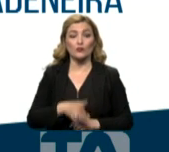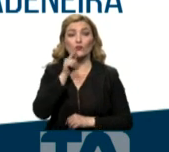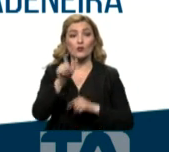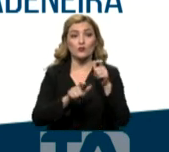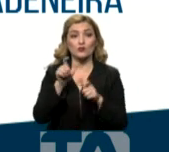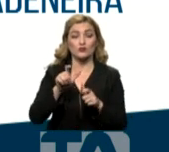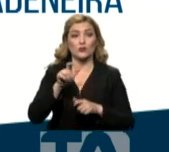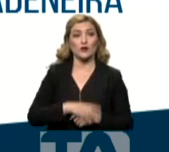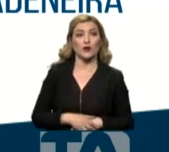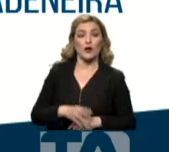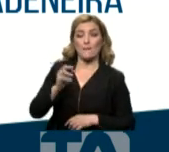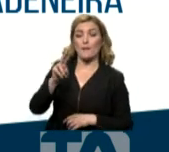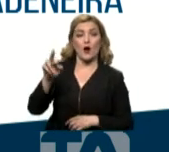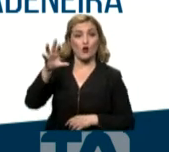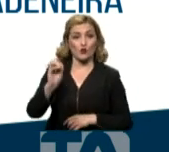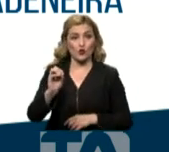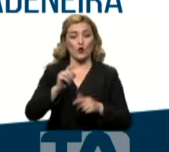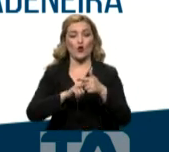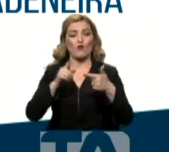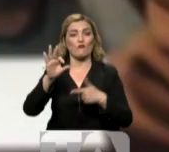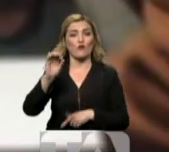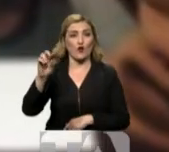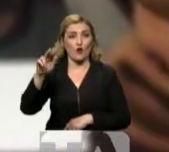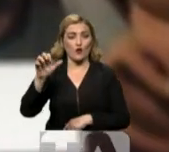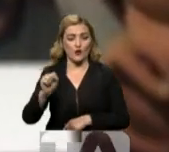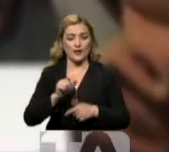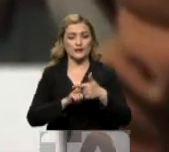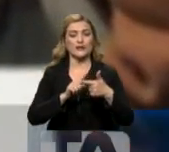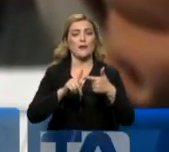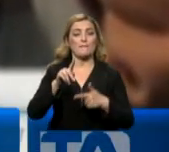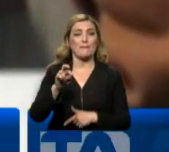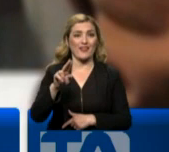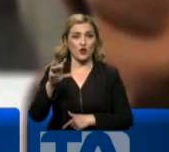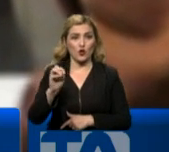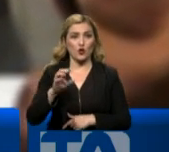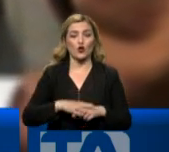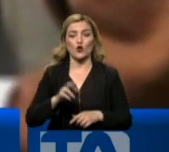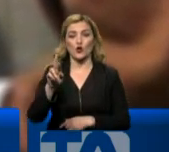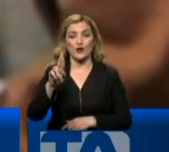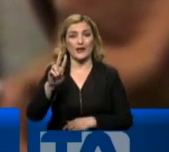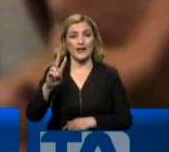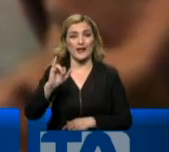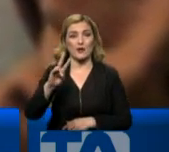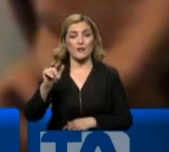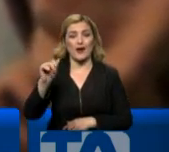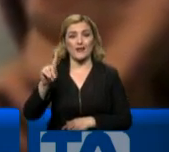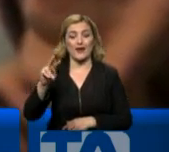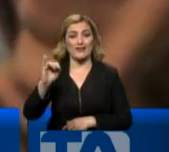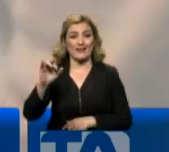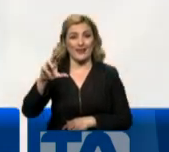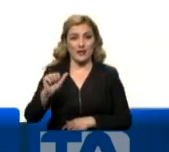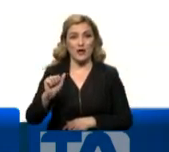ciudadanos Flores Guerra, Mauro Rafael y Rivadeneira Sandretti Pedro. Las investigaciones determinaron que los dos personajes, ahora a órdenes